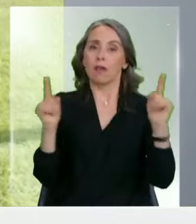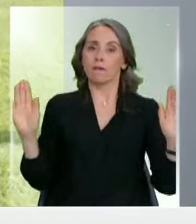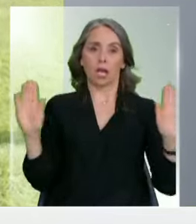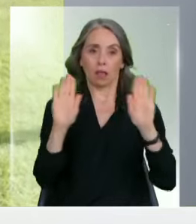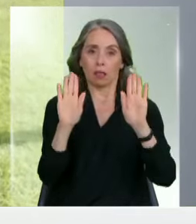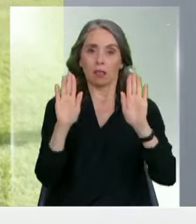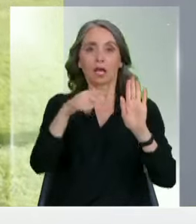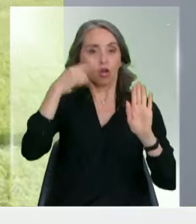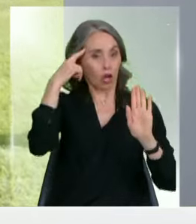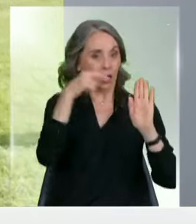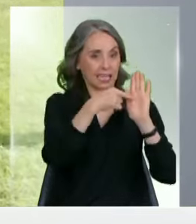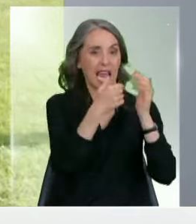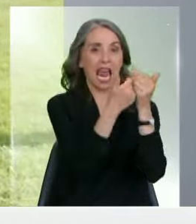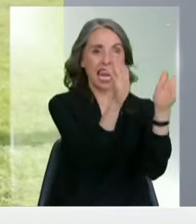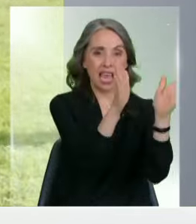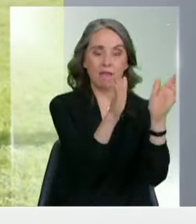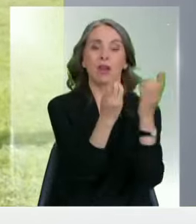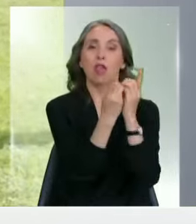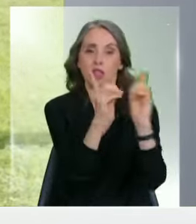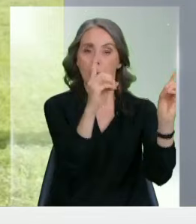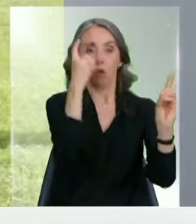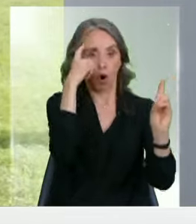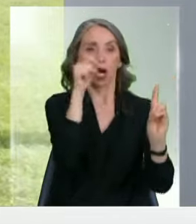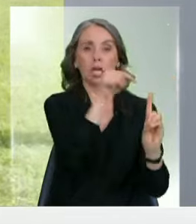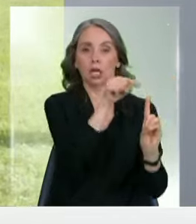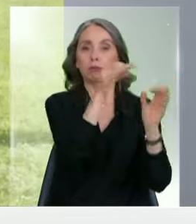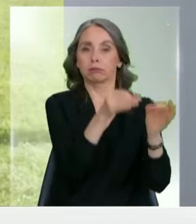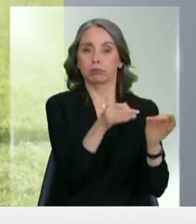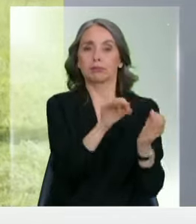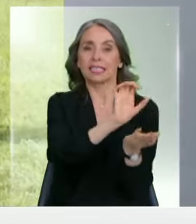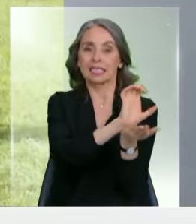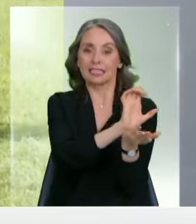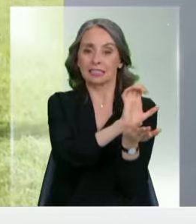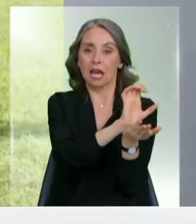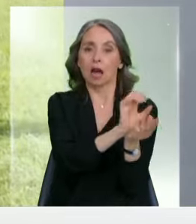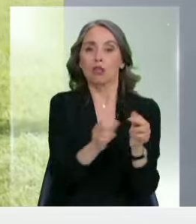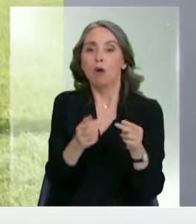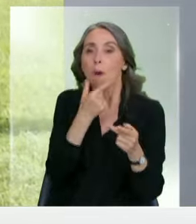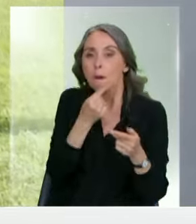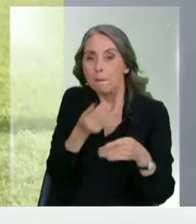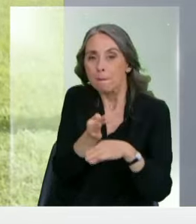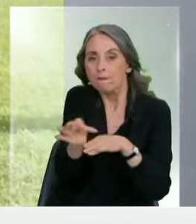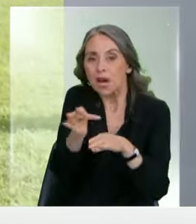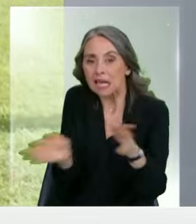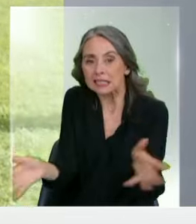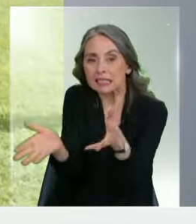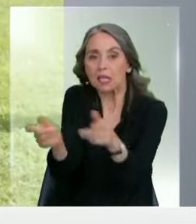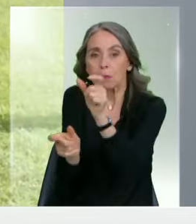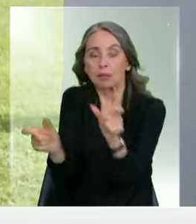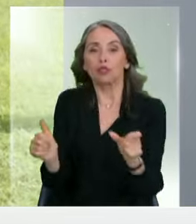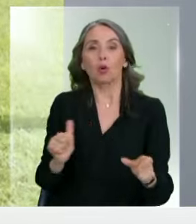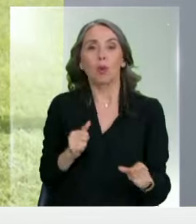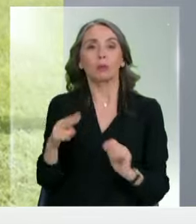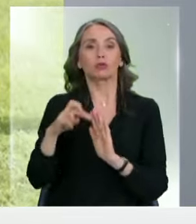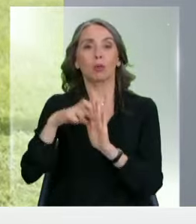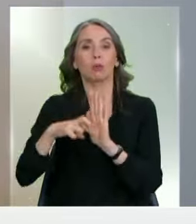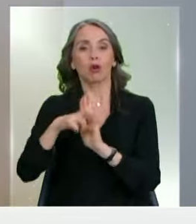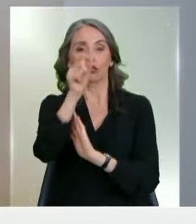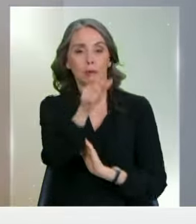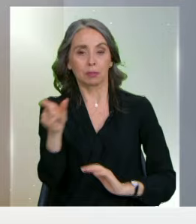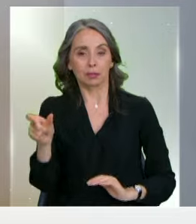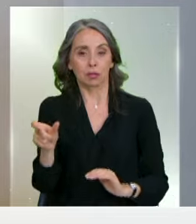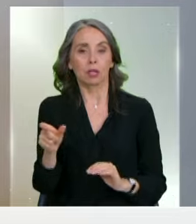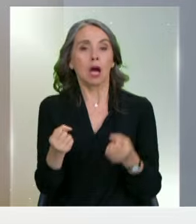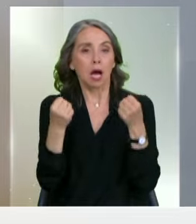Nosotros creemos en la libertad, creemos en la democracia, y creemos que el Estado es un facilitador para que las personas puedan cumplir sus proyectos personales.